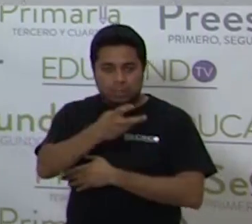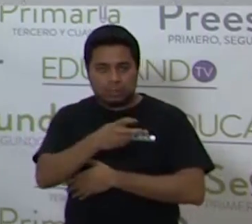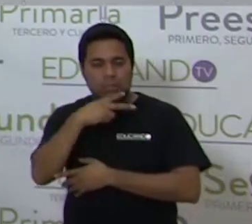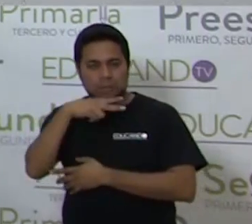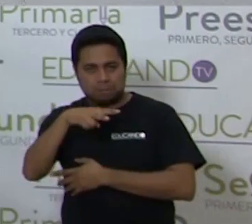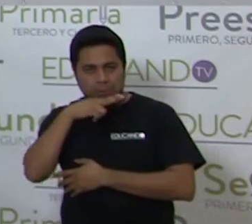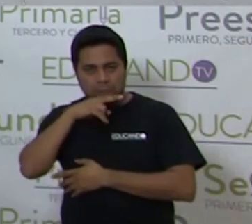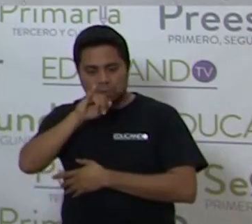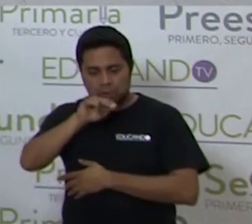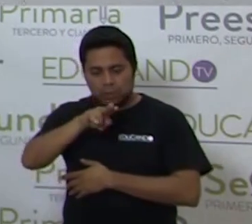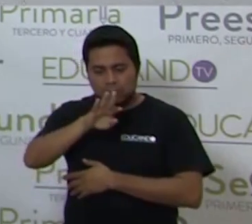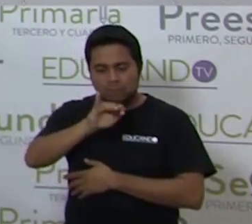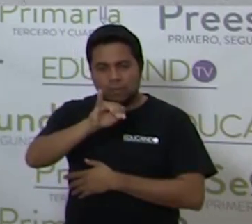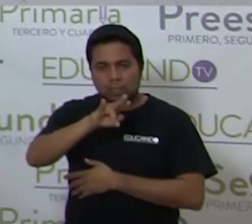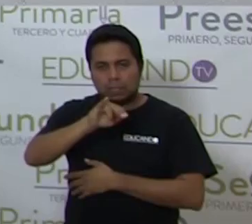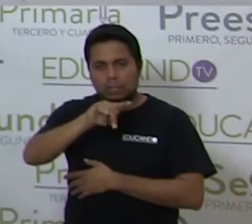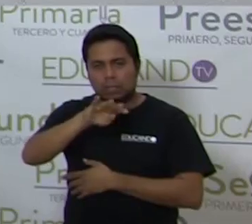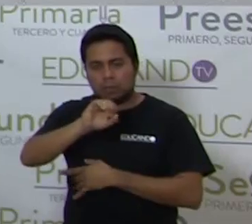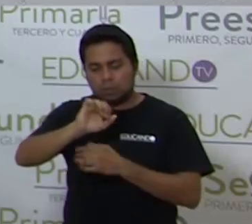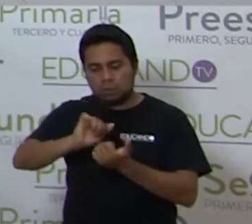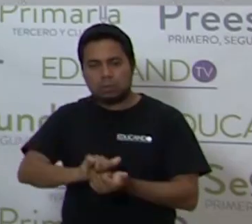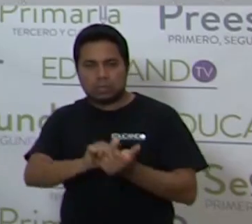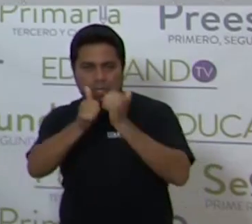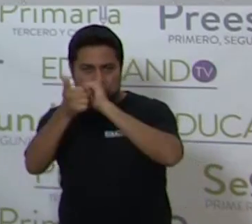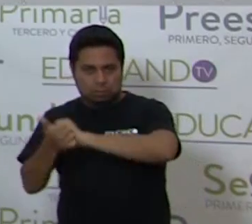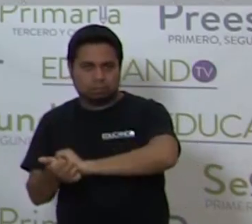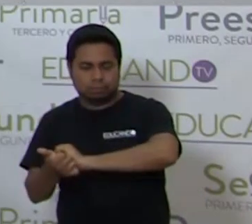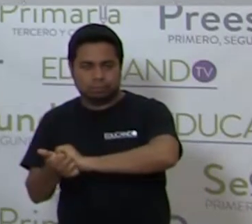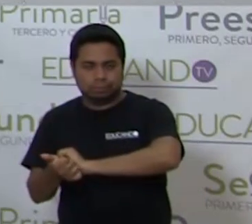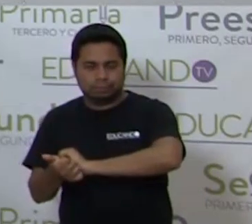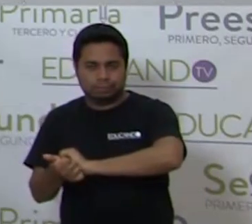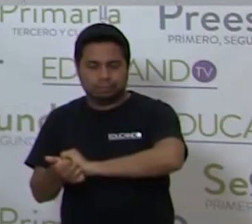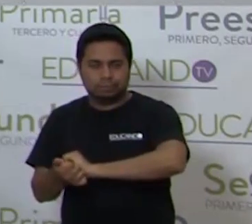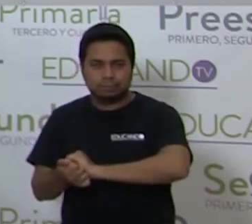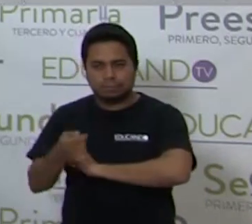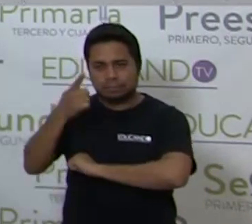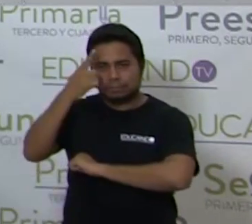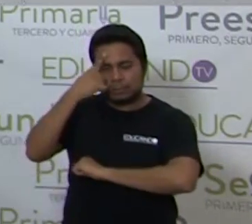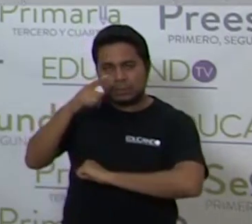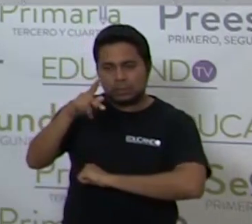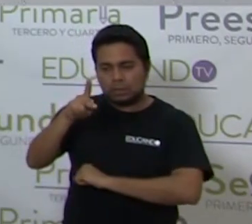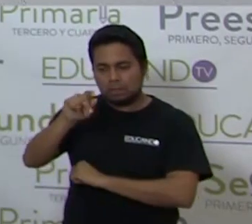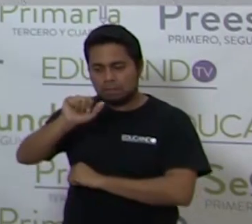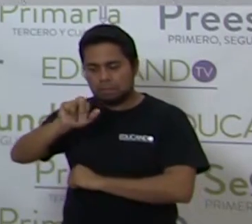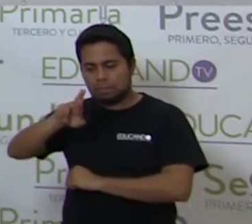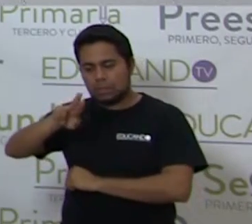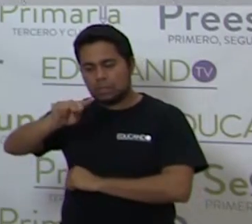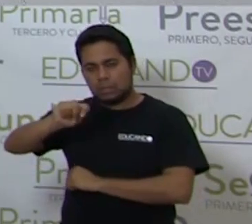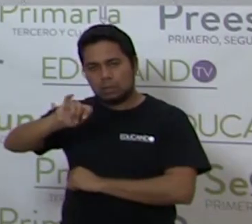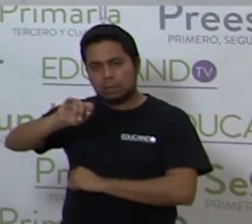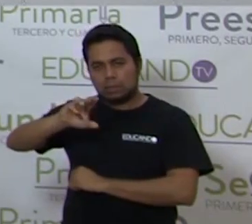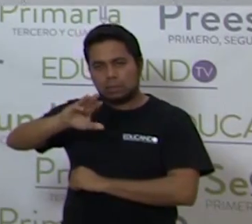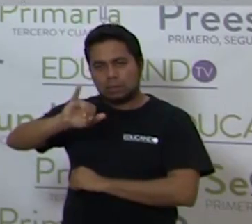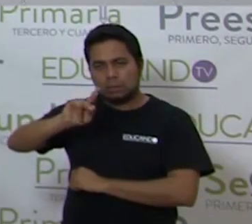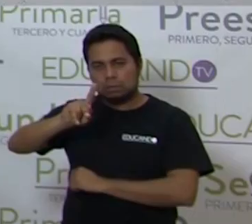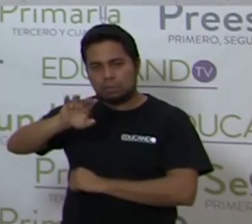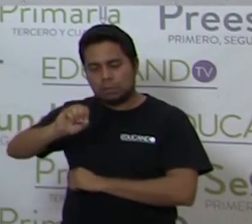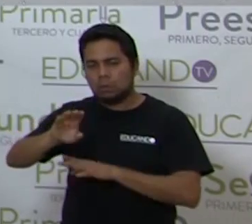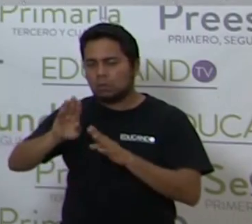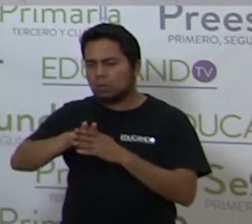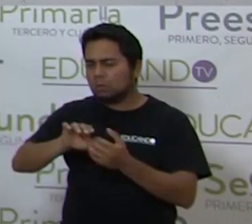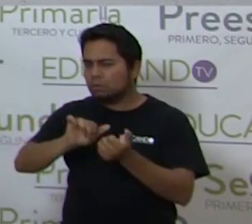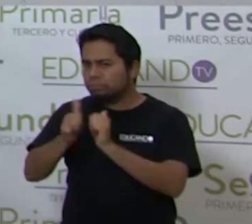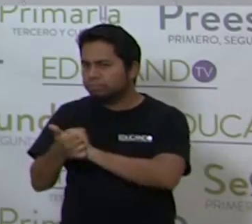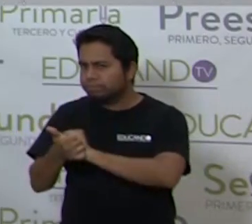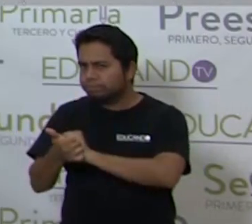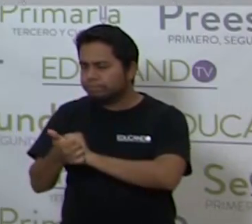lo vamos a convertir o a conjugar a participio. ¿Y cómo va a ser esto?